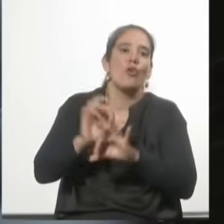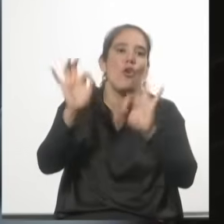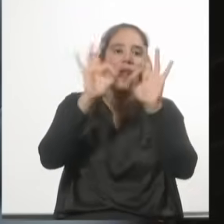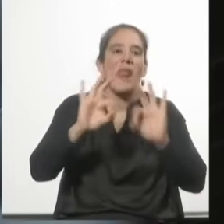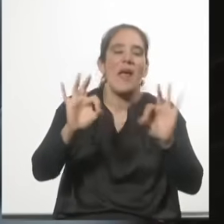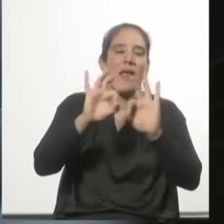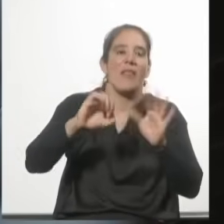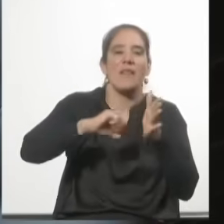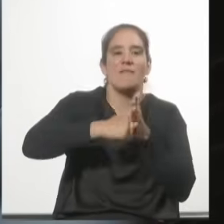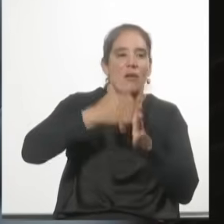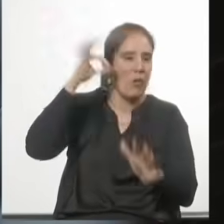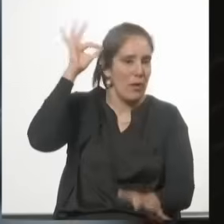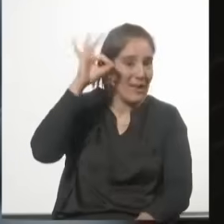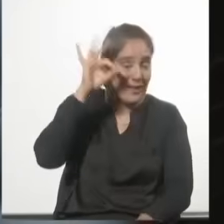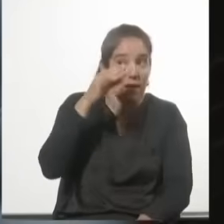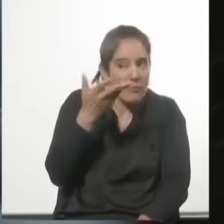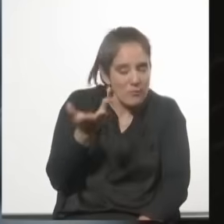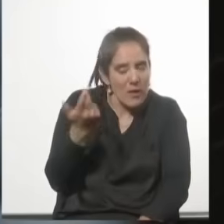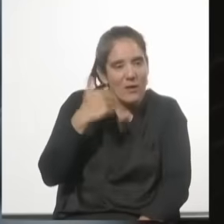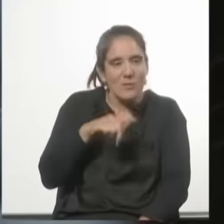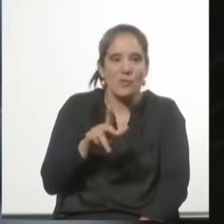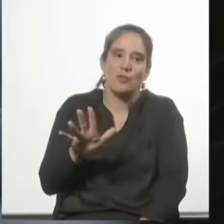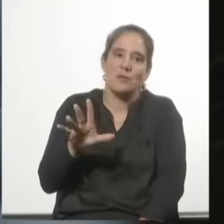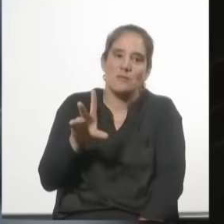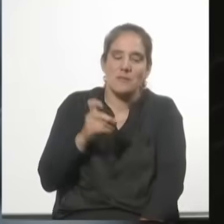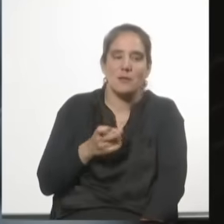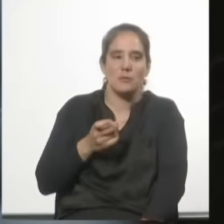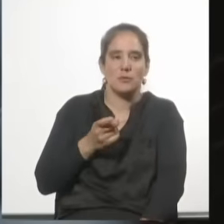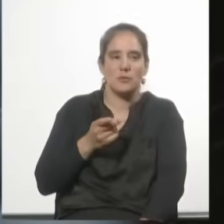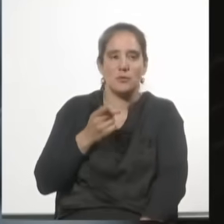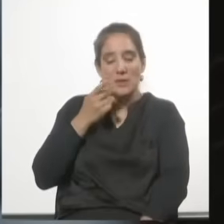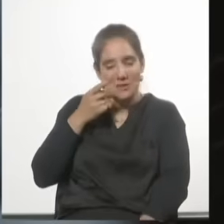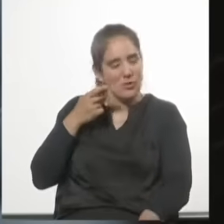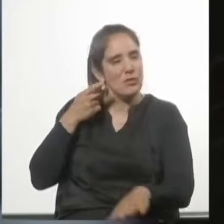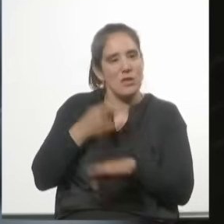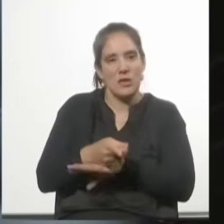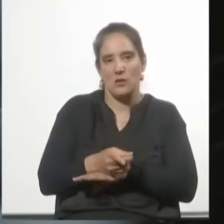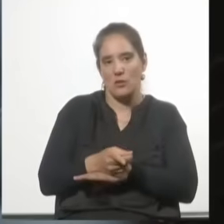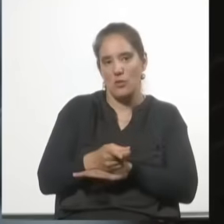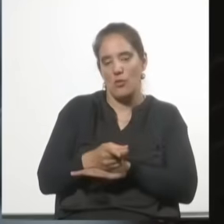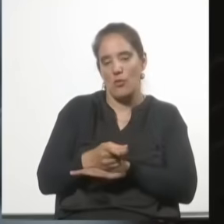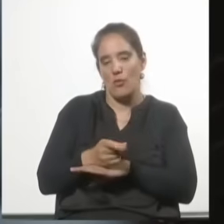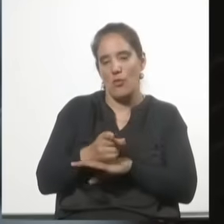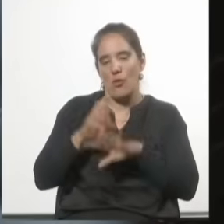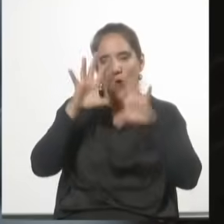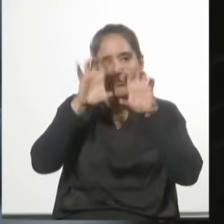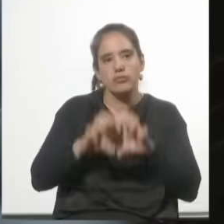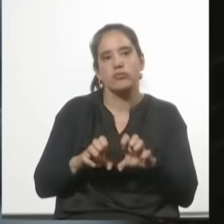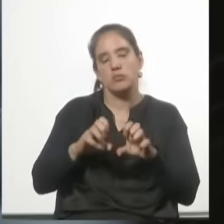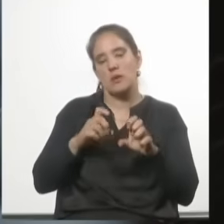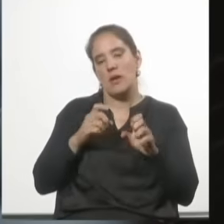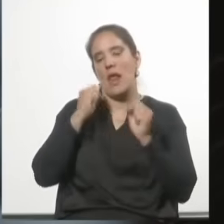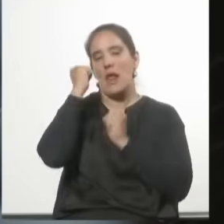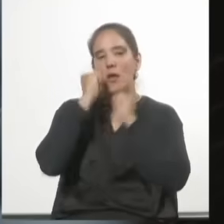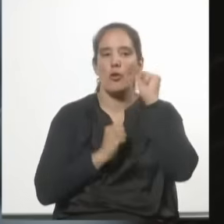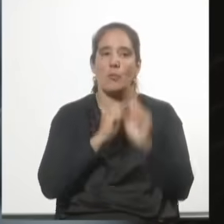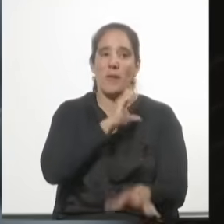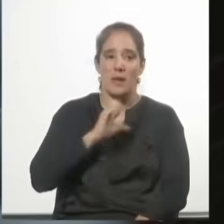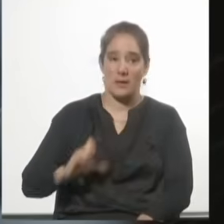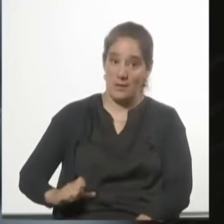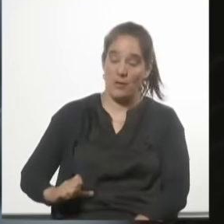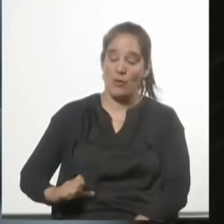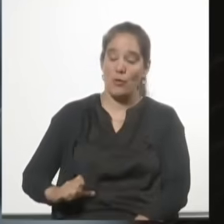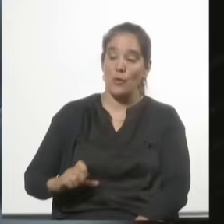esta empresa. Por otra parte, sin perjuicio del descrédito, el daño a la administración es claro y notorio. La imposibilidad de exigir la garantía de